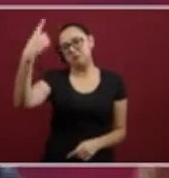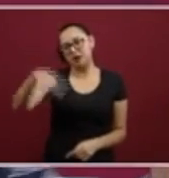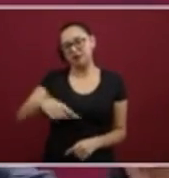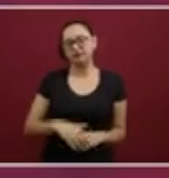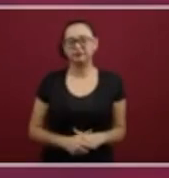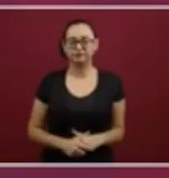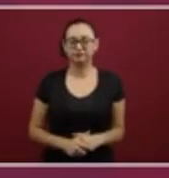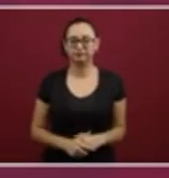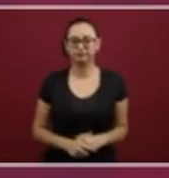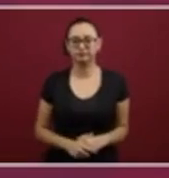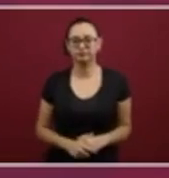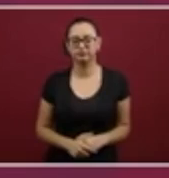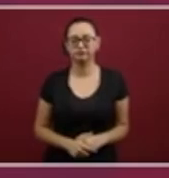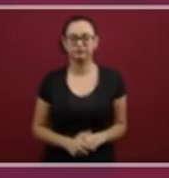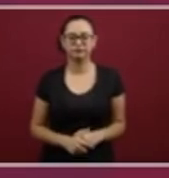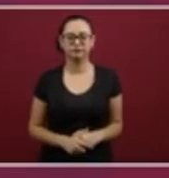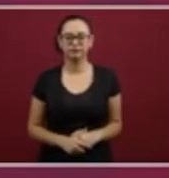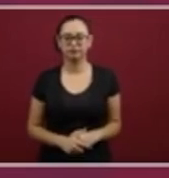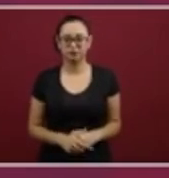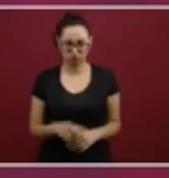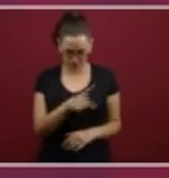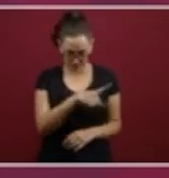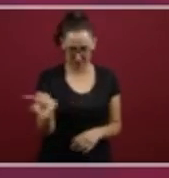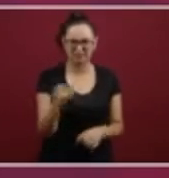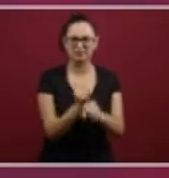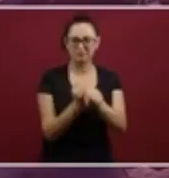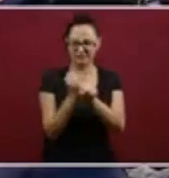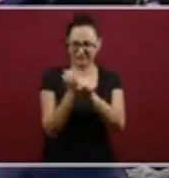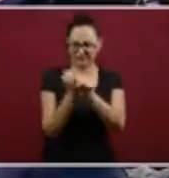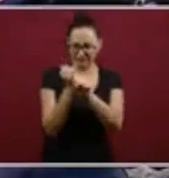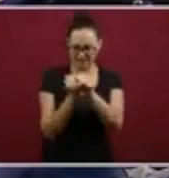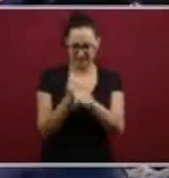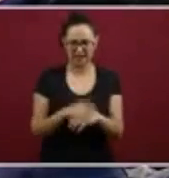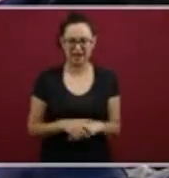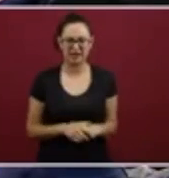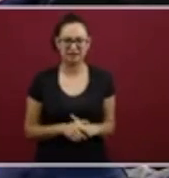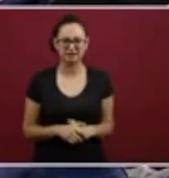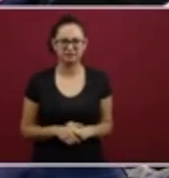A ver, búsquenle